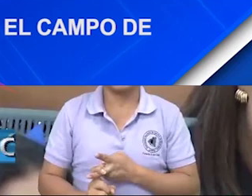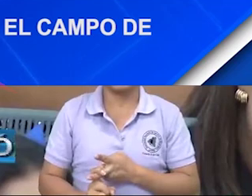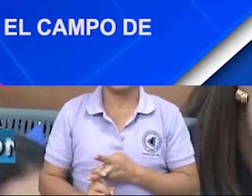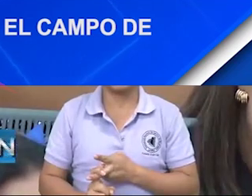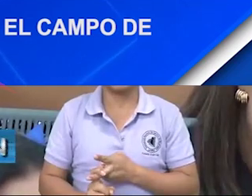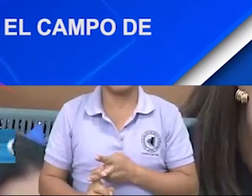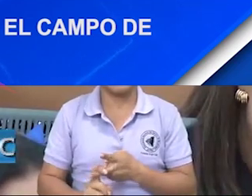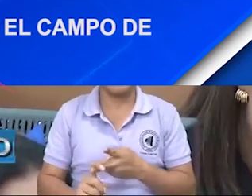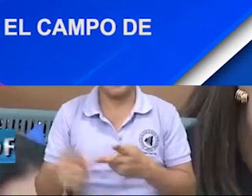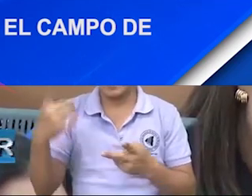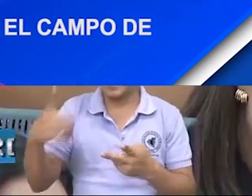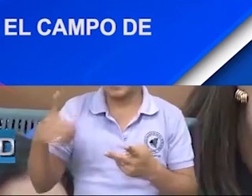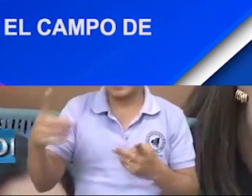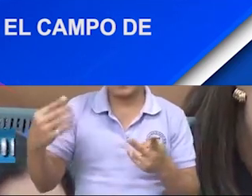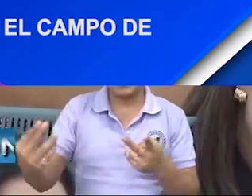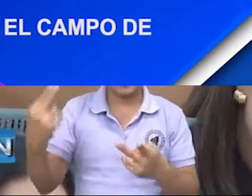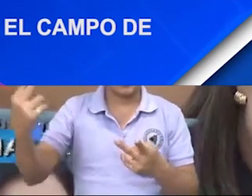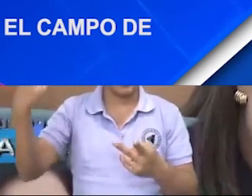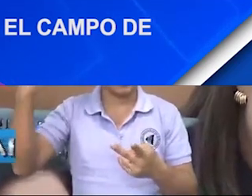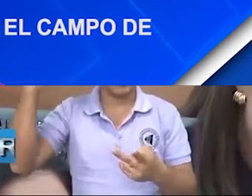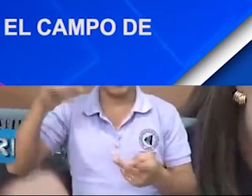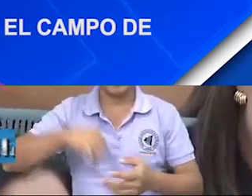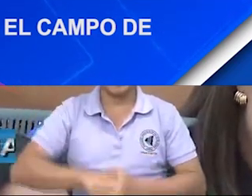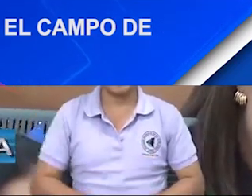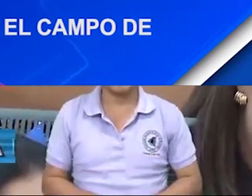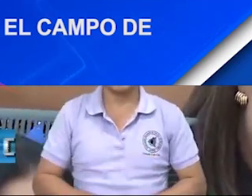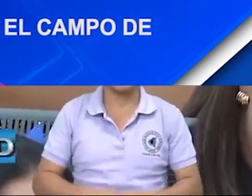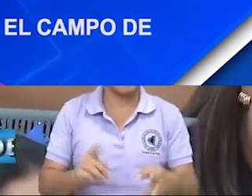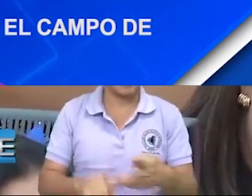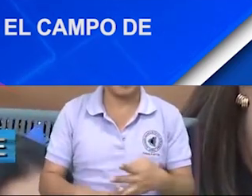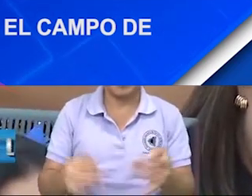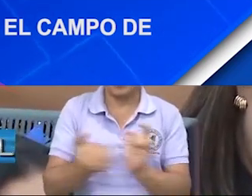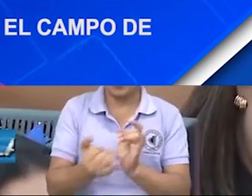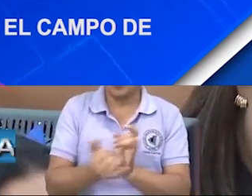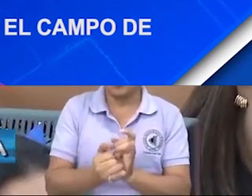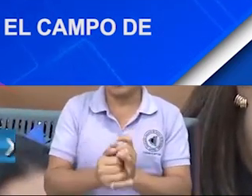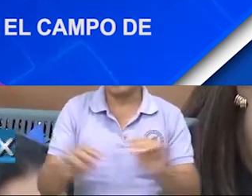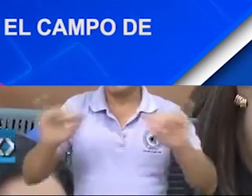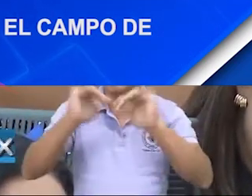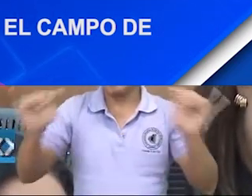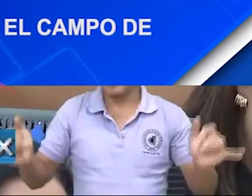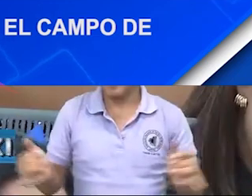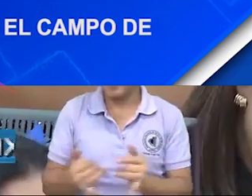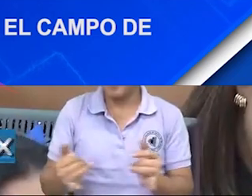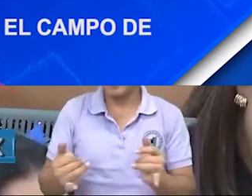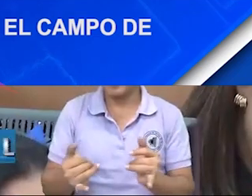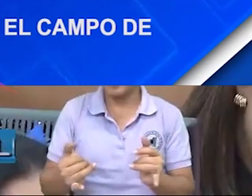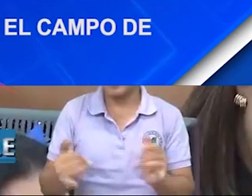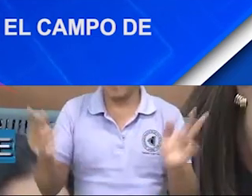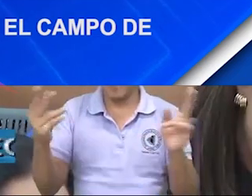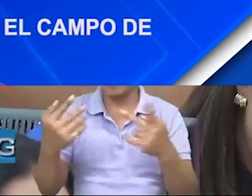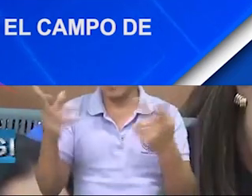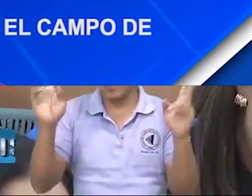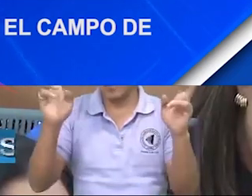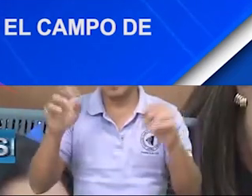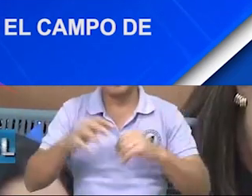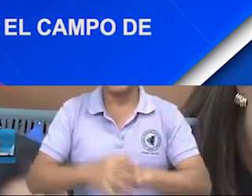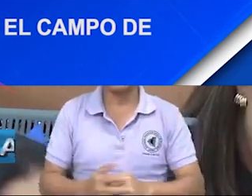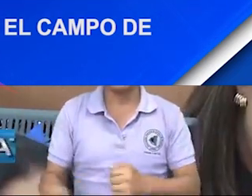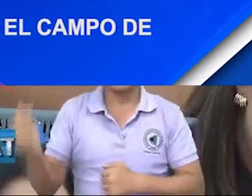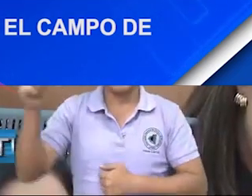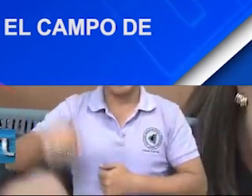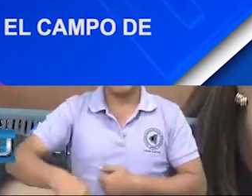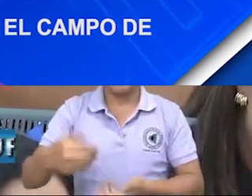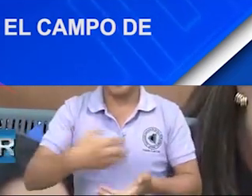como normas de derecho histórico, como normas de instrumentos internacionales. Hoy